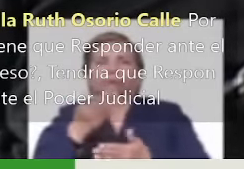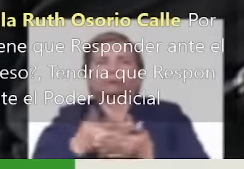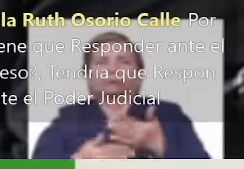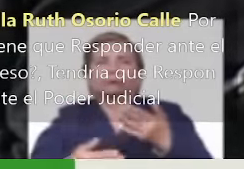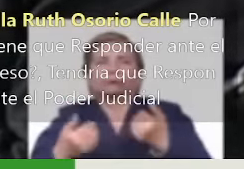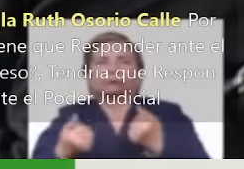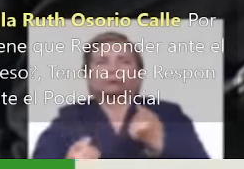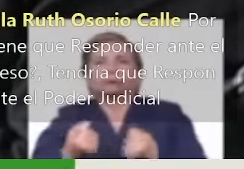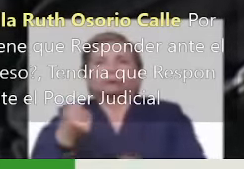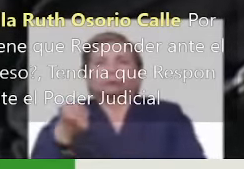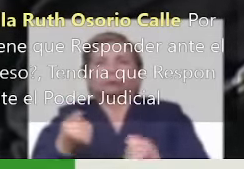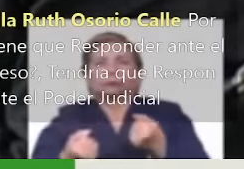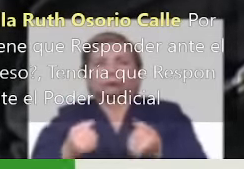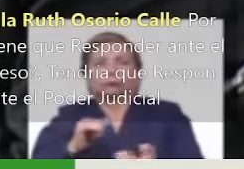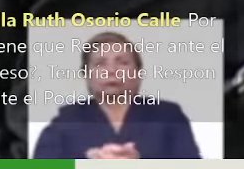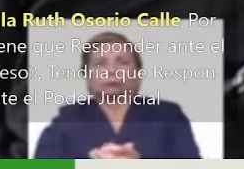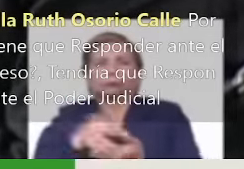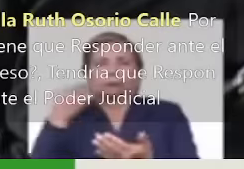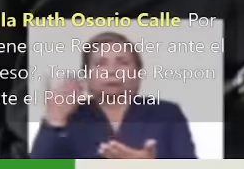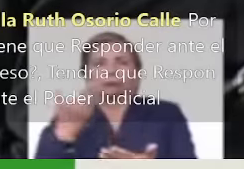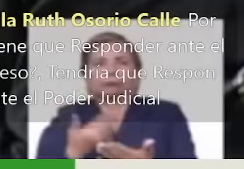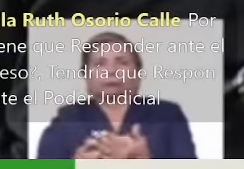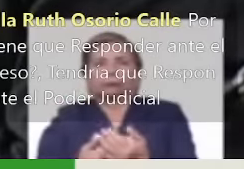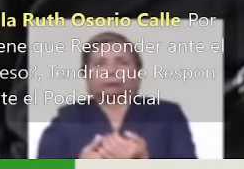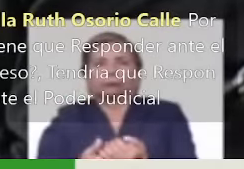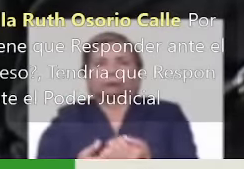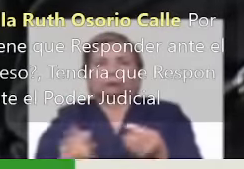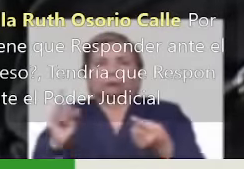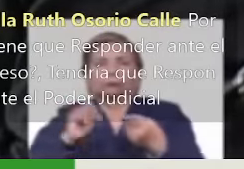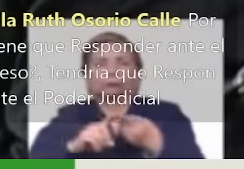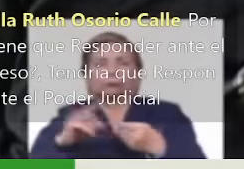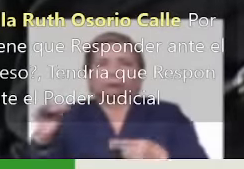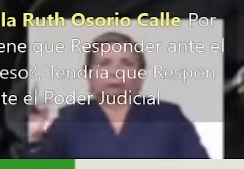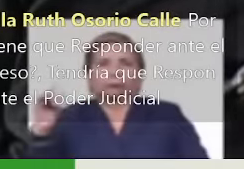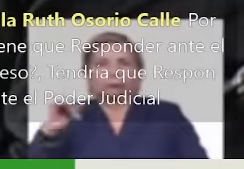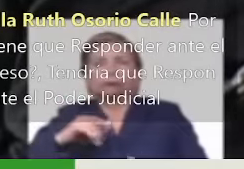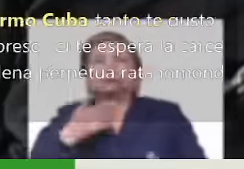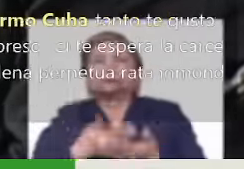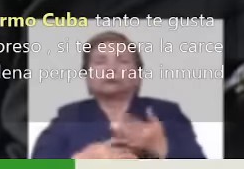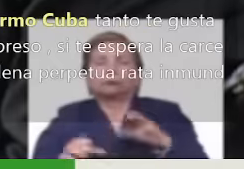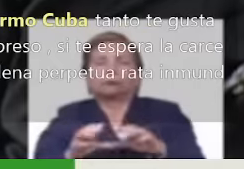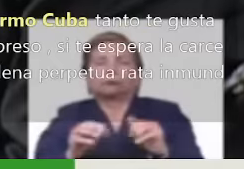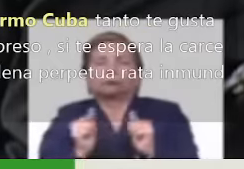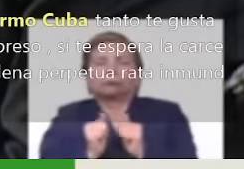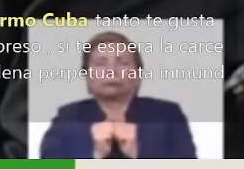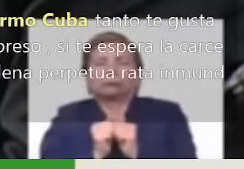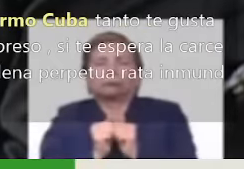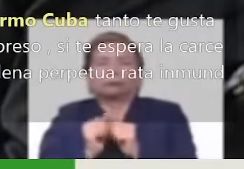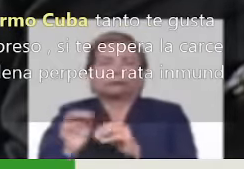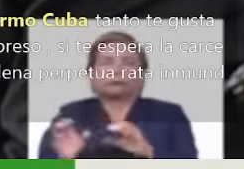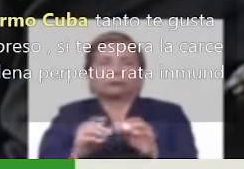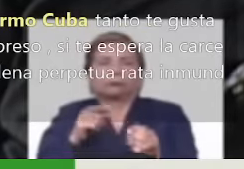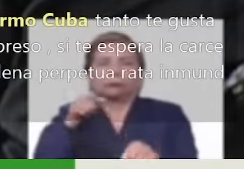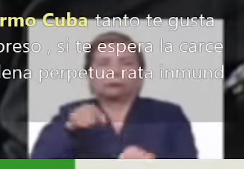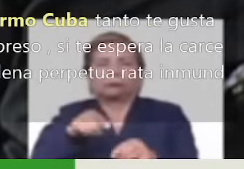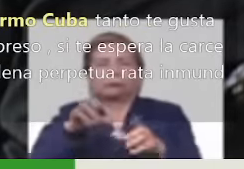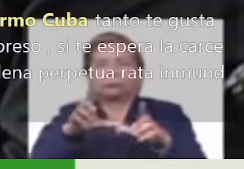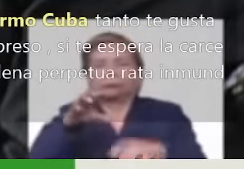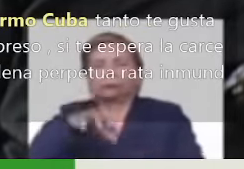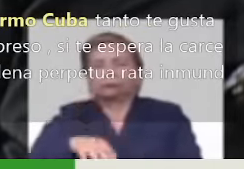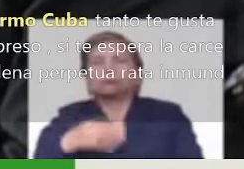de transporte llegó usted hasta esa ciudad de Chiclayo. ¿Qué actividades desempeñó en dicha ciudad y